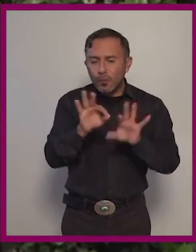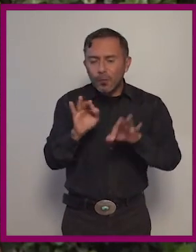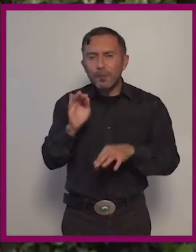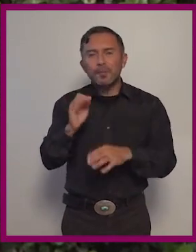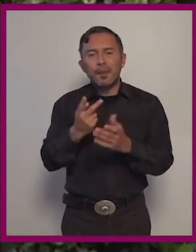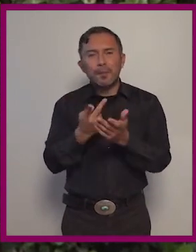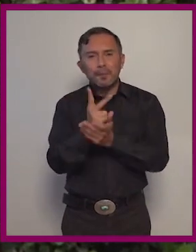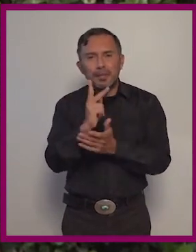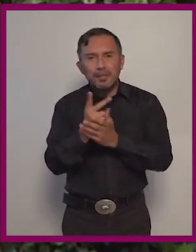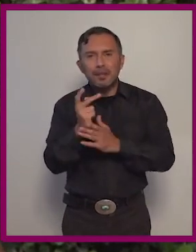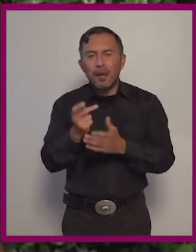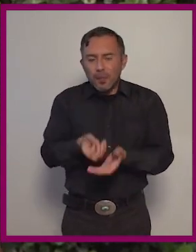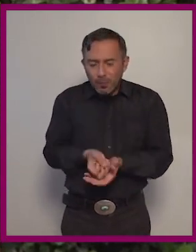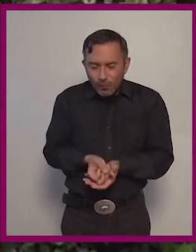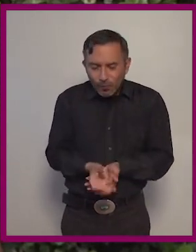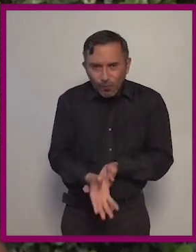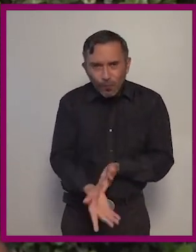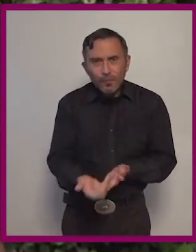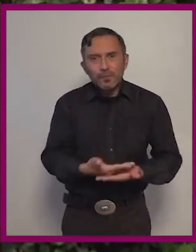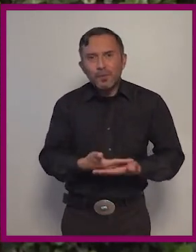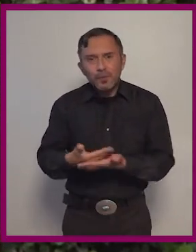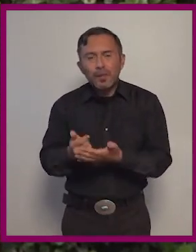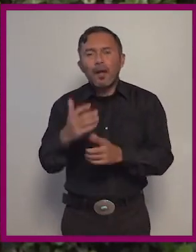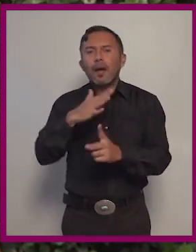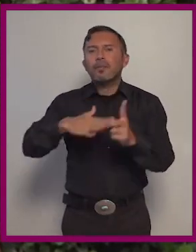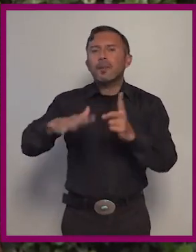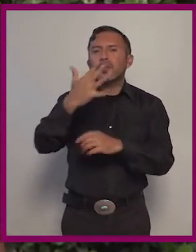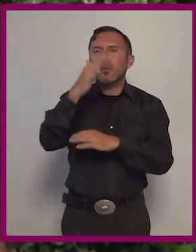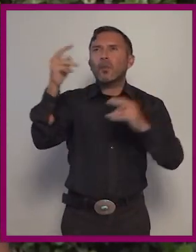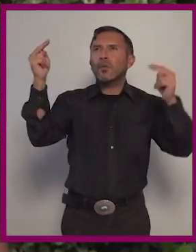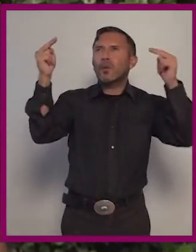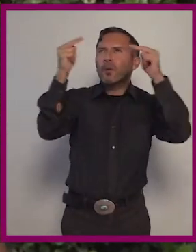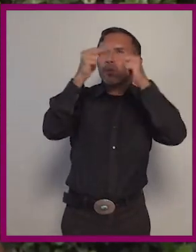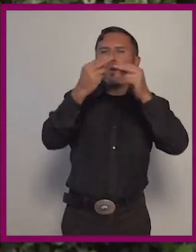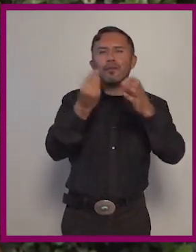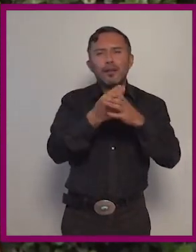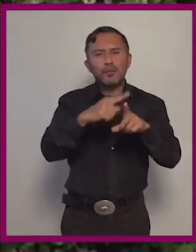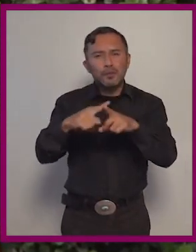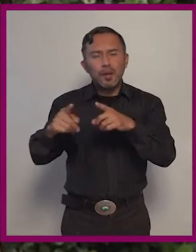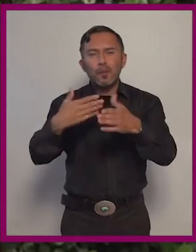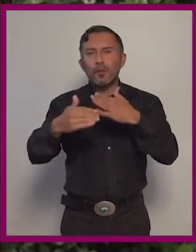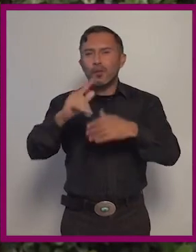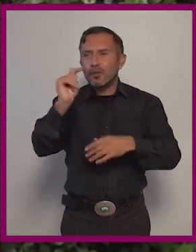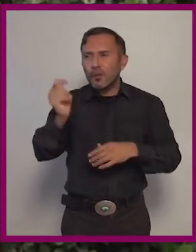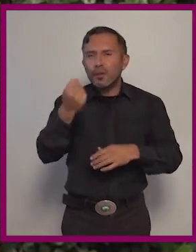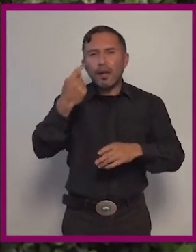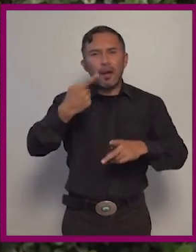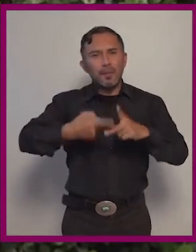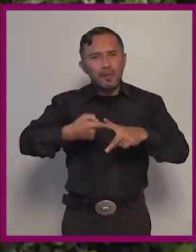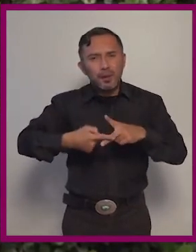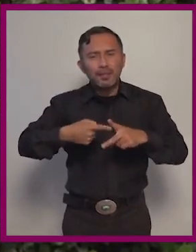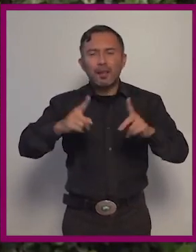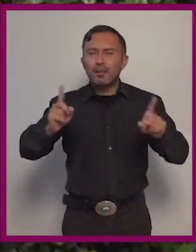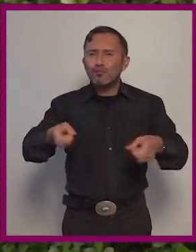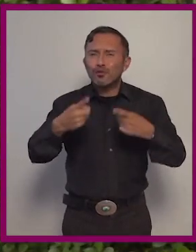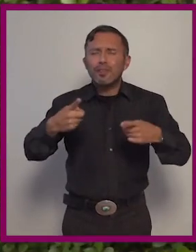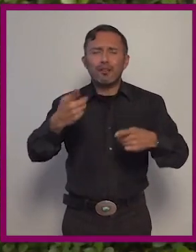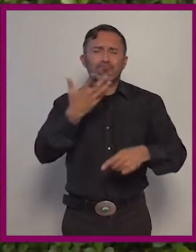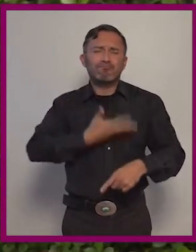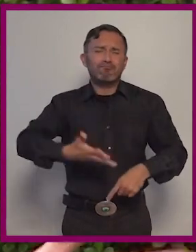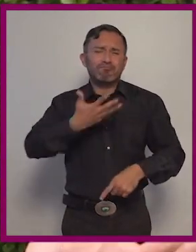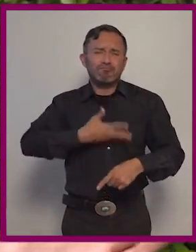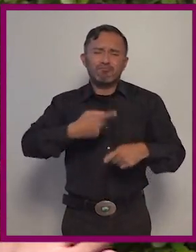partería, interpretación del medio ambiente, taxonomía, tecnologías, matemáticas, música, etc.